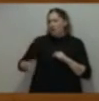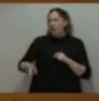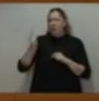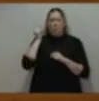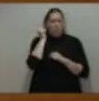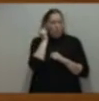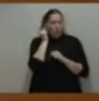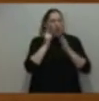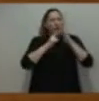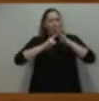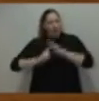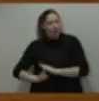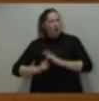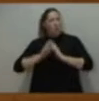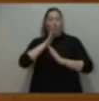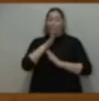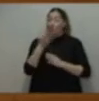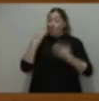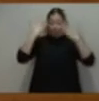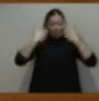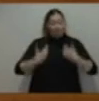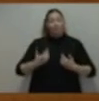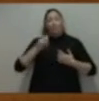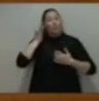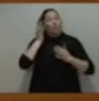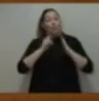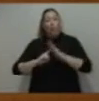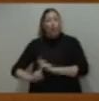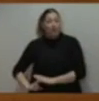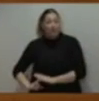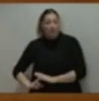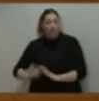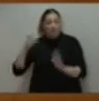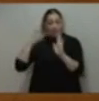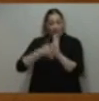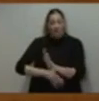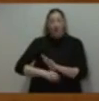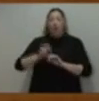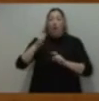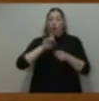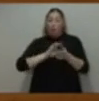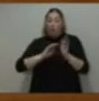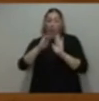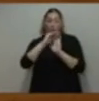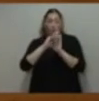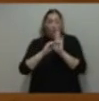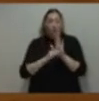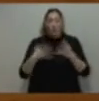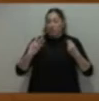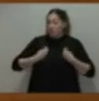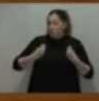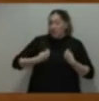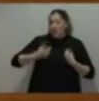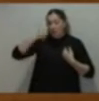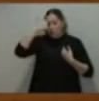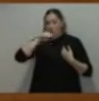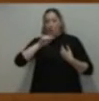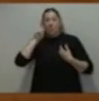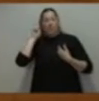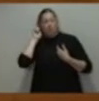simplemente por ser mujeres y que ahonda en la diferencia estructural en las condiciones de vida entre hombres y mujeres y